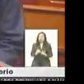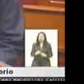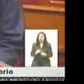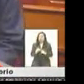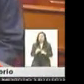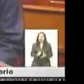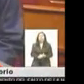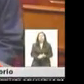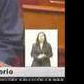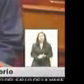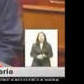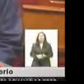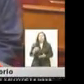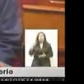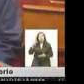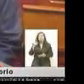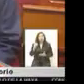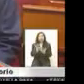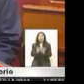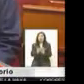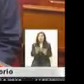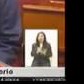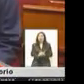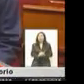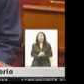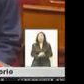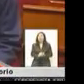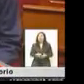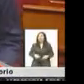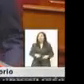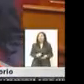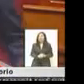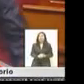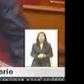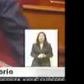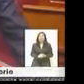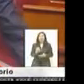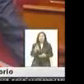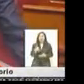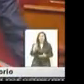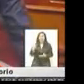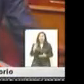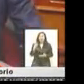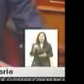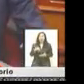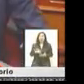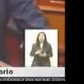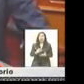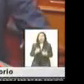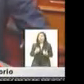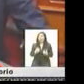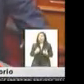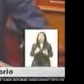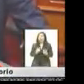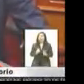principios logísticos de oportunidad, transparencia y eficiencia en el gasto. Por esta razón, su creación no tiene